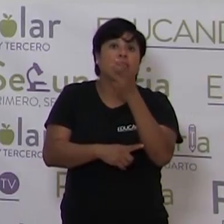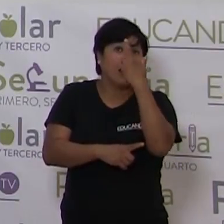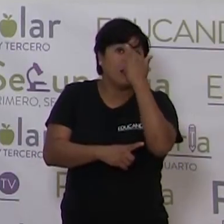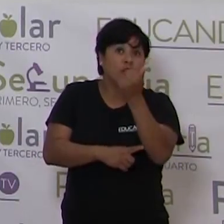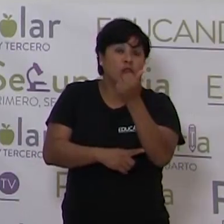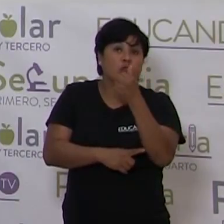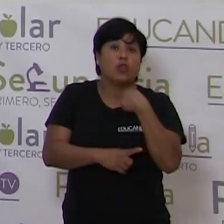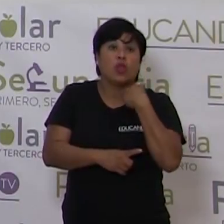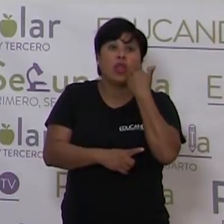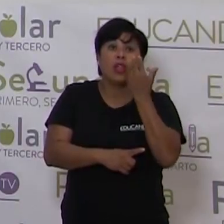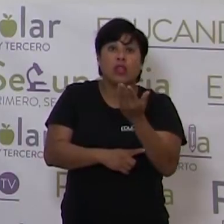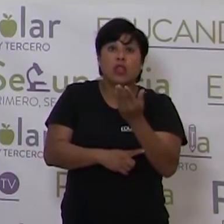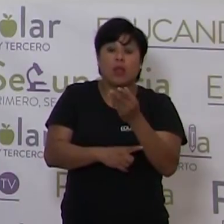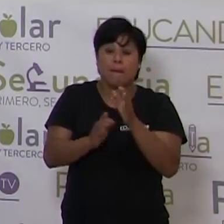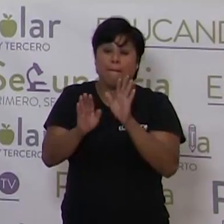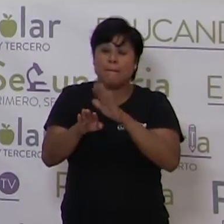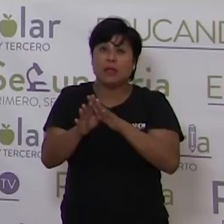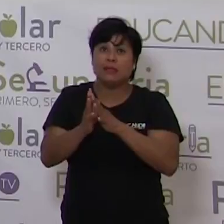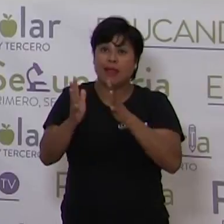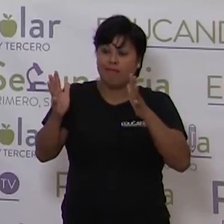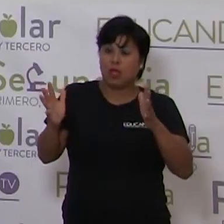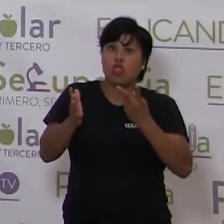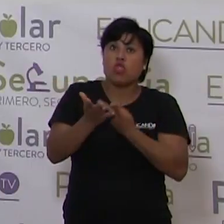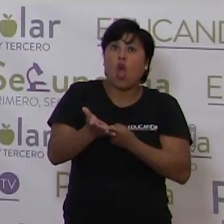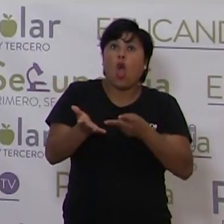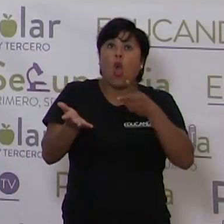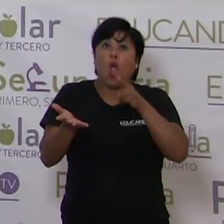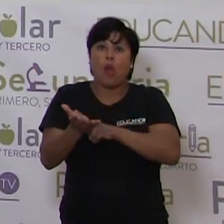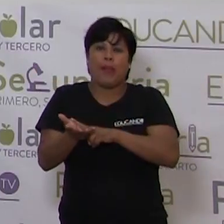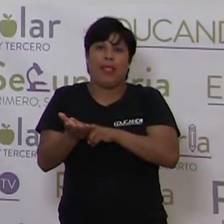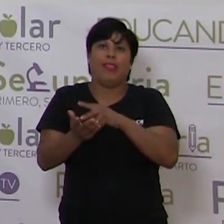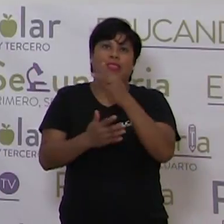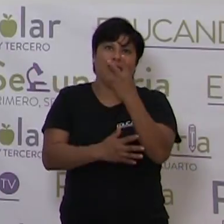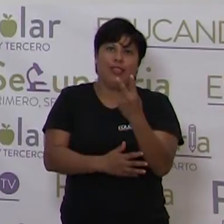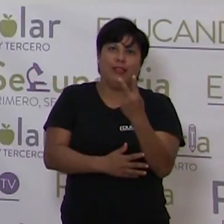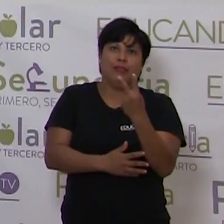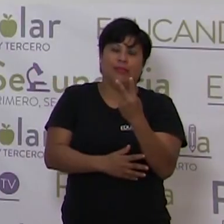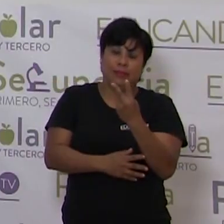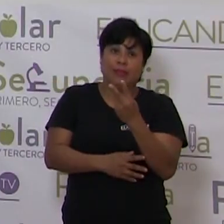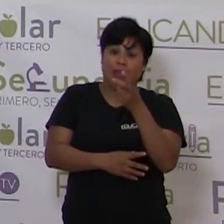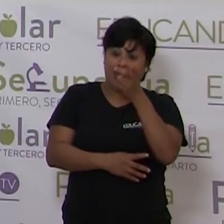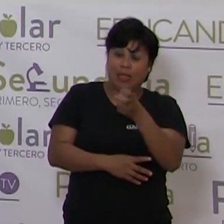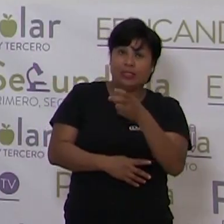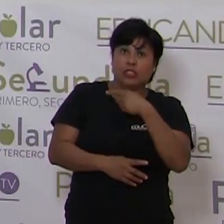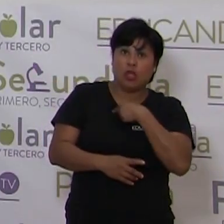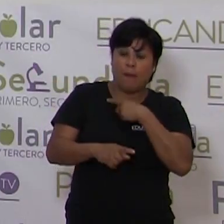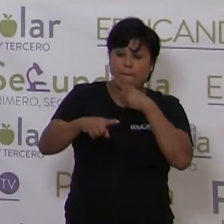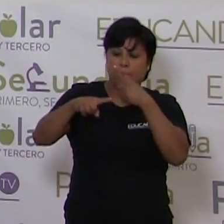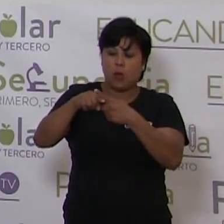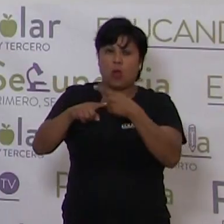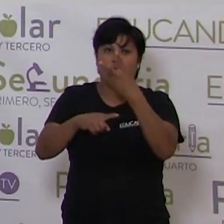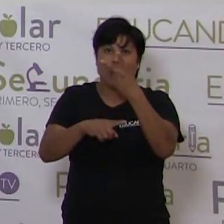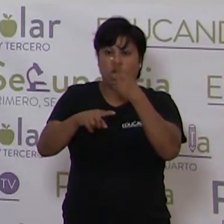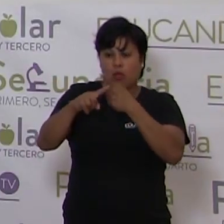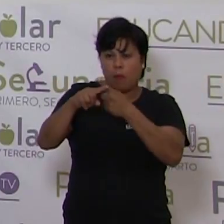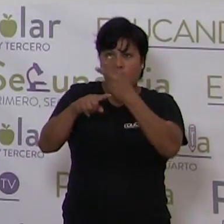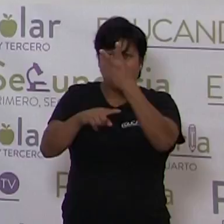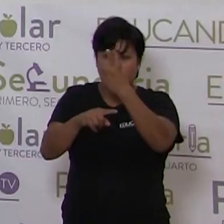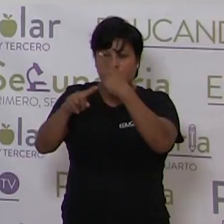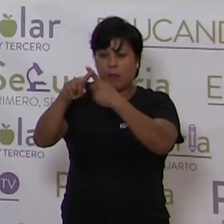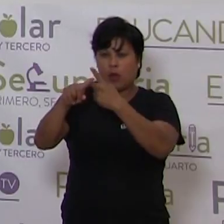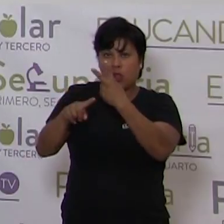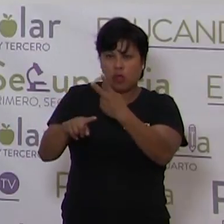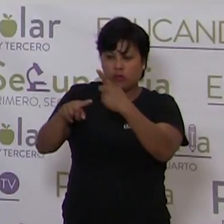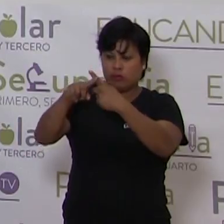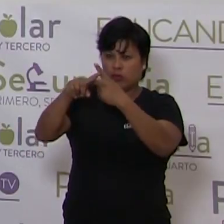quiero convertir el doble de grande. Entonces, yo multiplico esto por 2, por 2, por